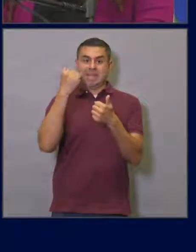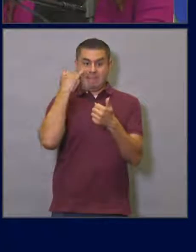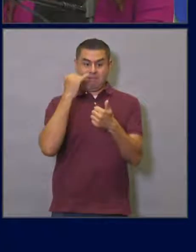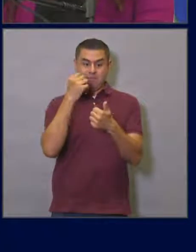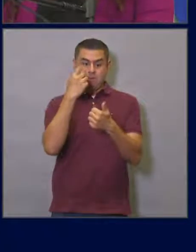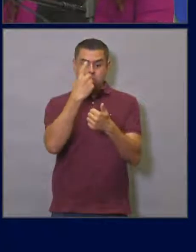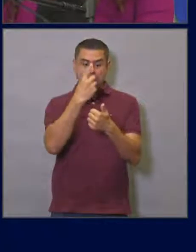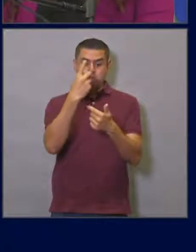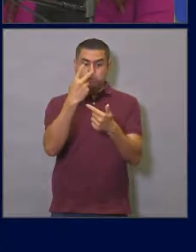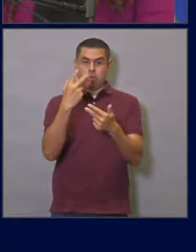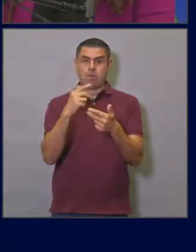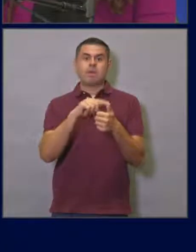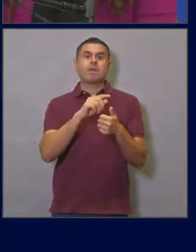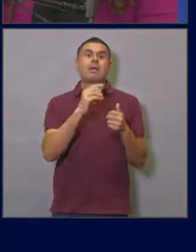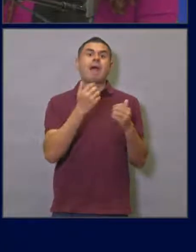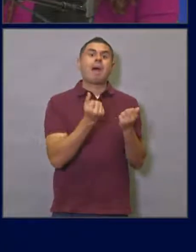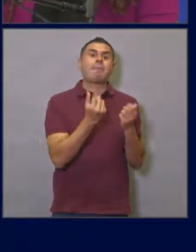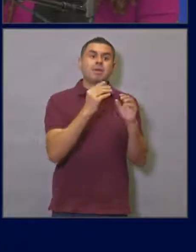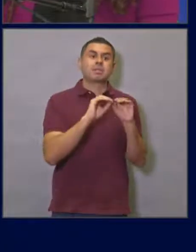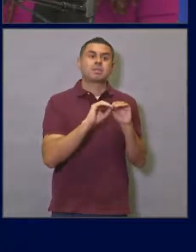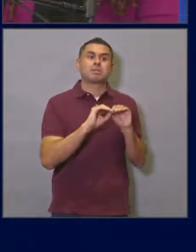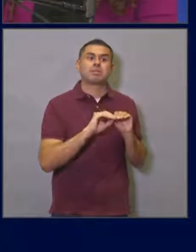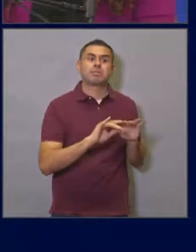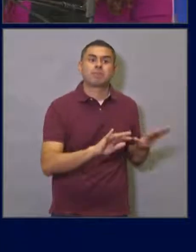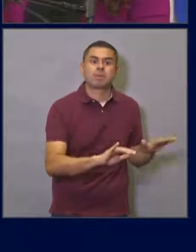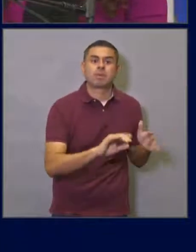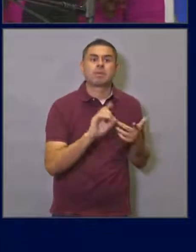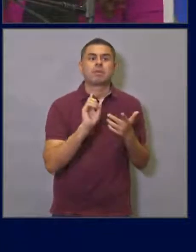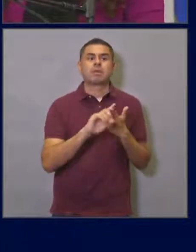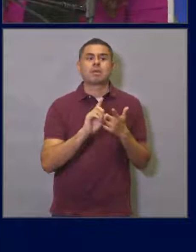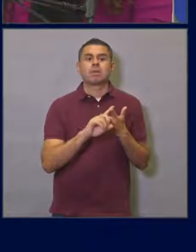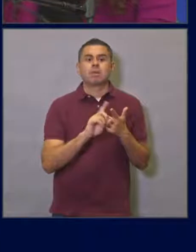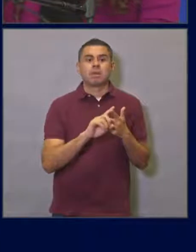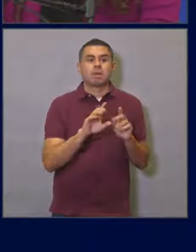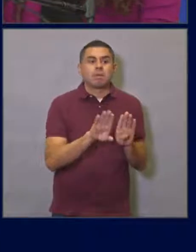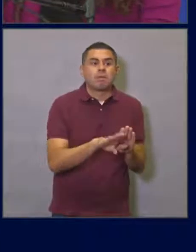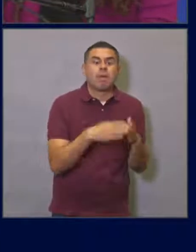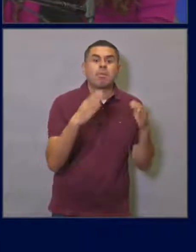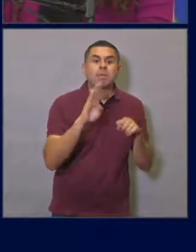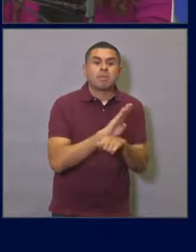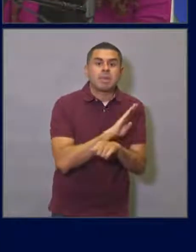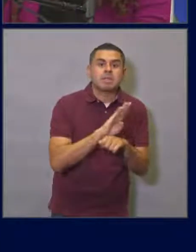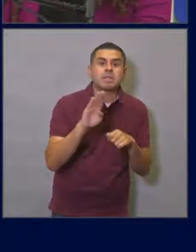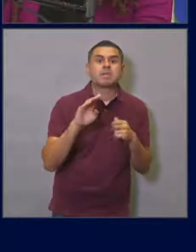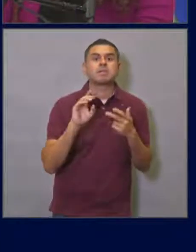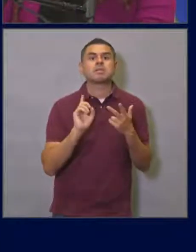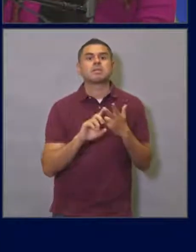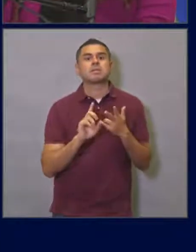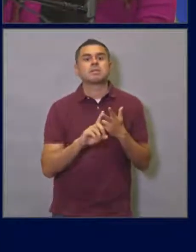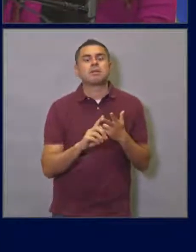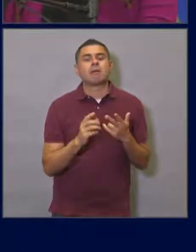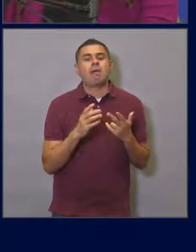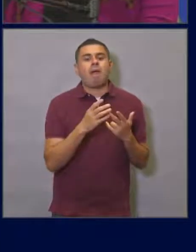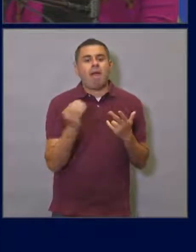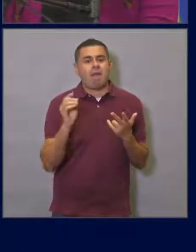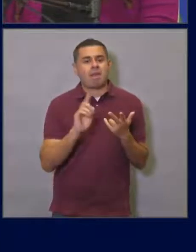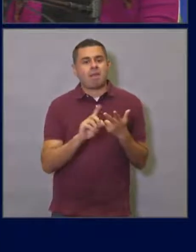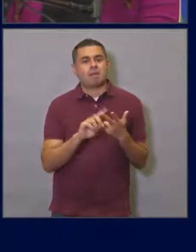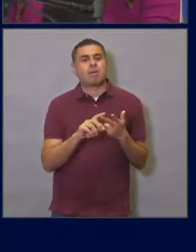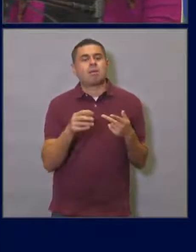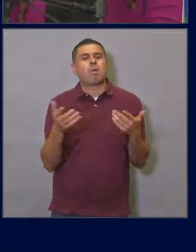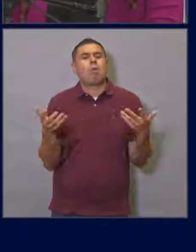nivel de transmisión comunitaria. Las opciones para la reapertura de diferentes áreas y las actividades